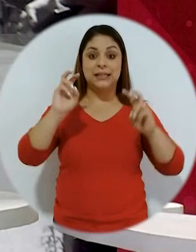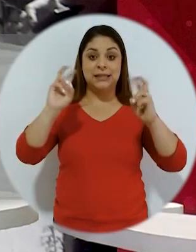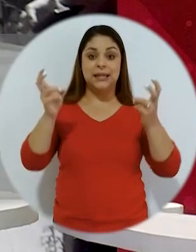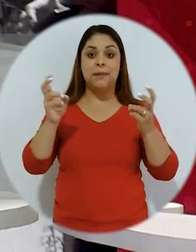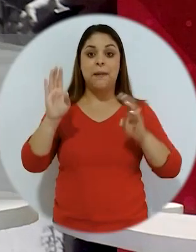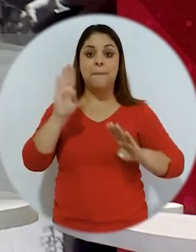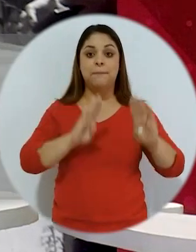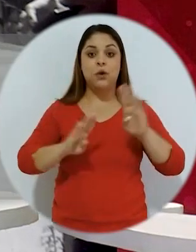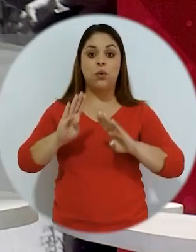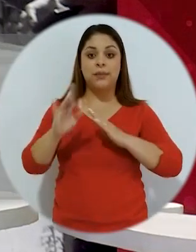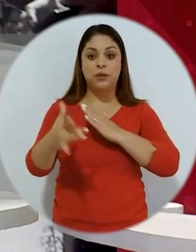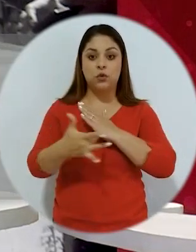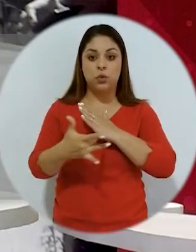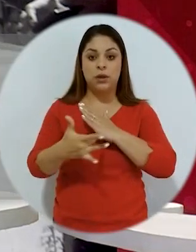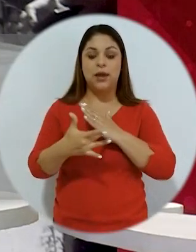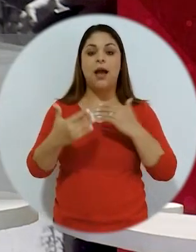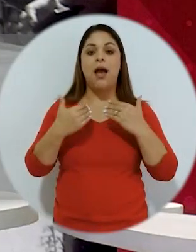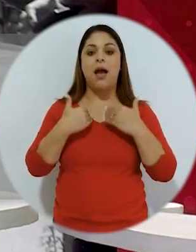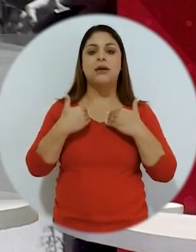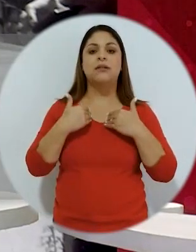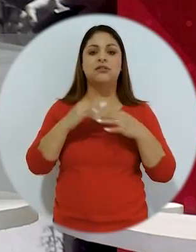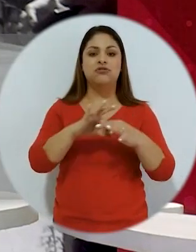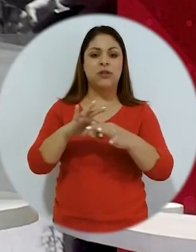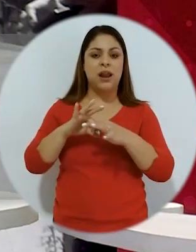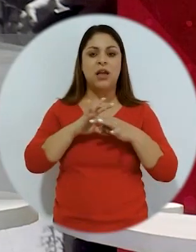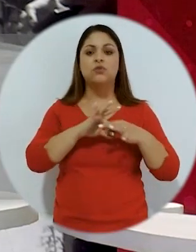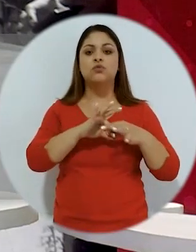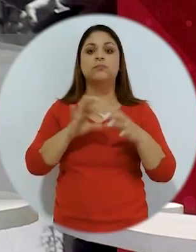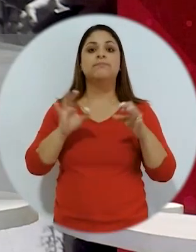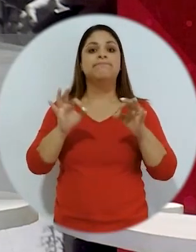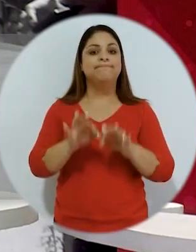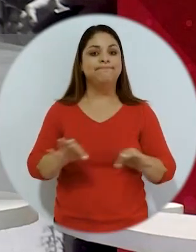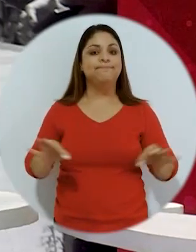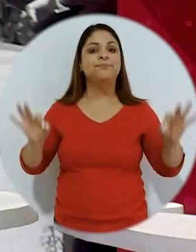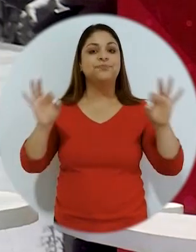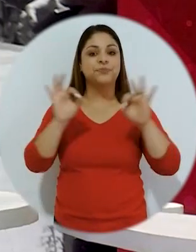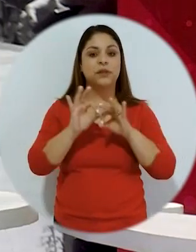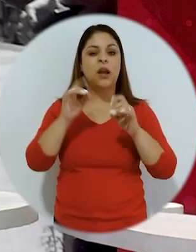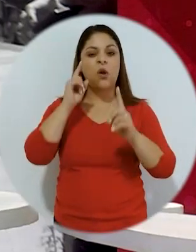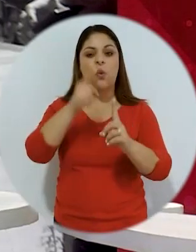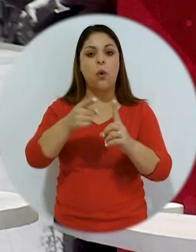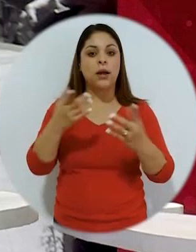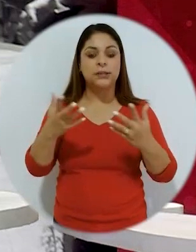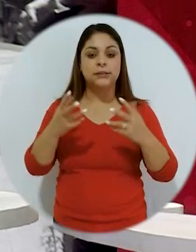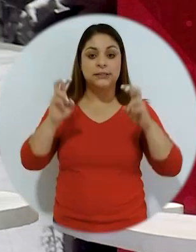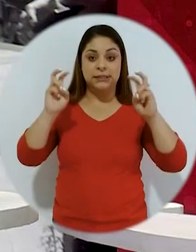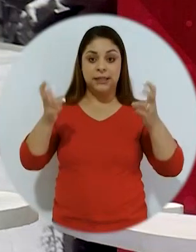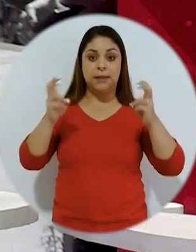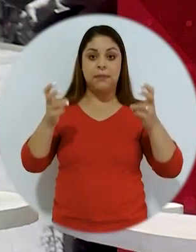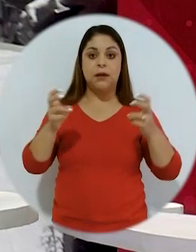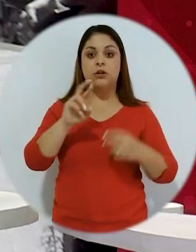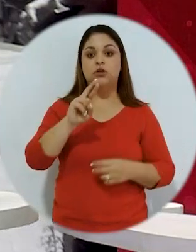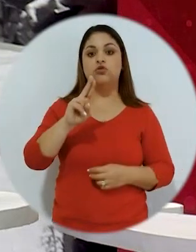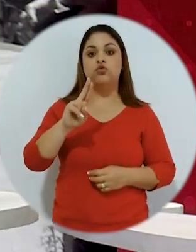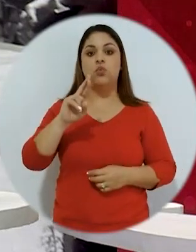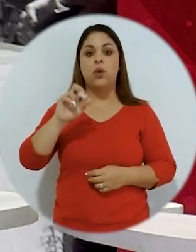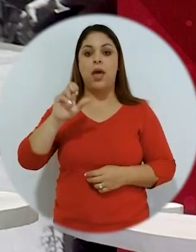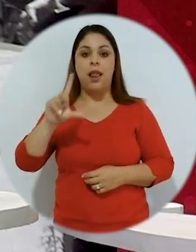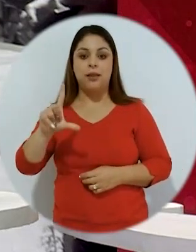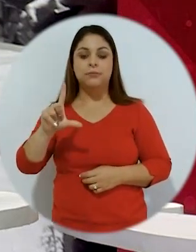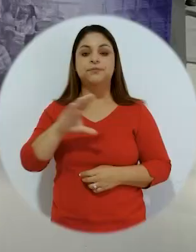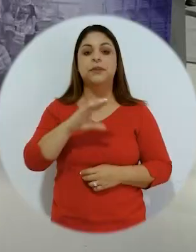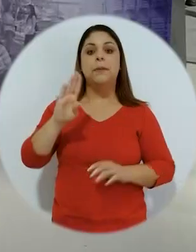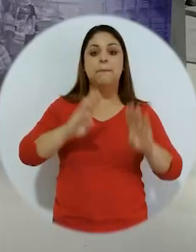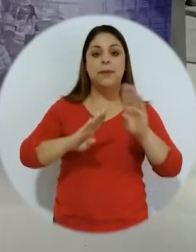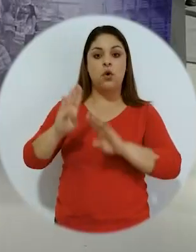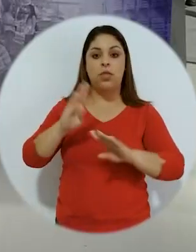Este tema de la biotecnología tiene una relación particularmente importante con el tema de la ruralidad y de